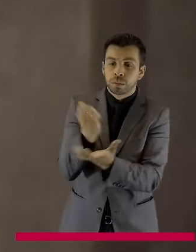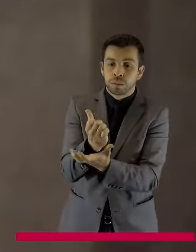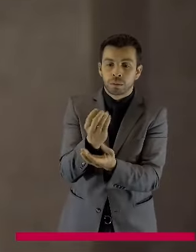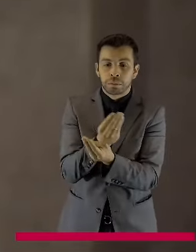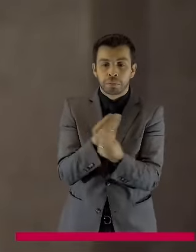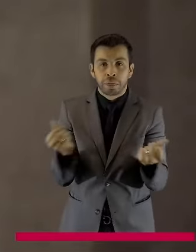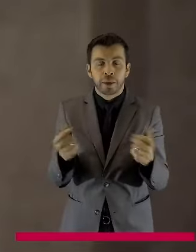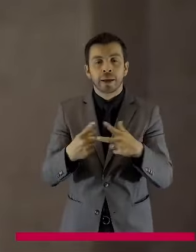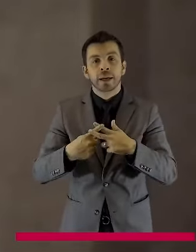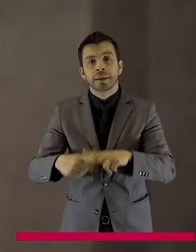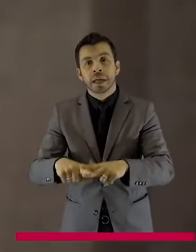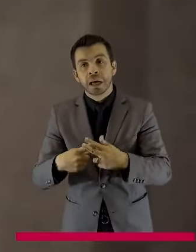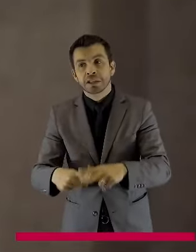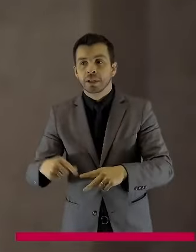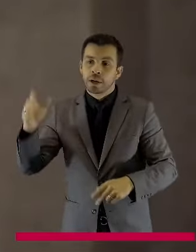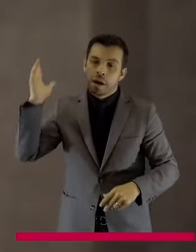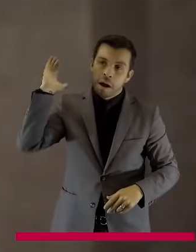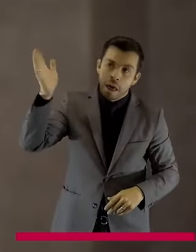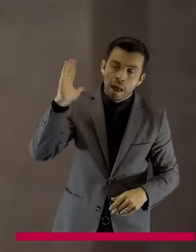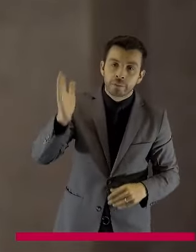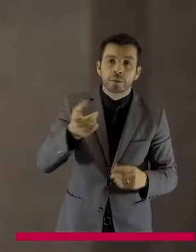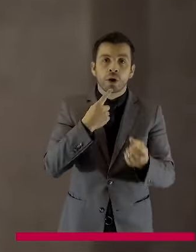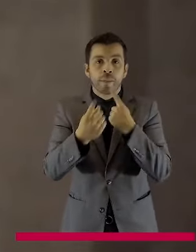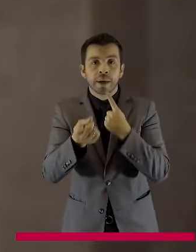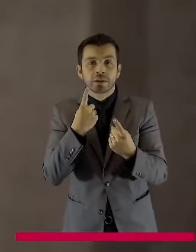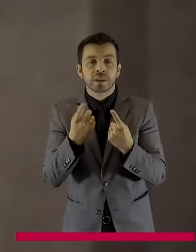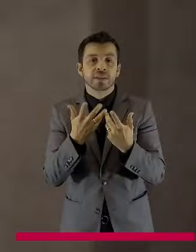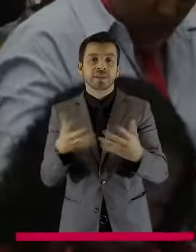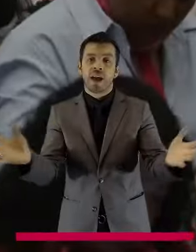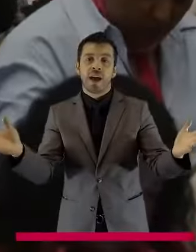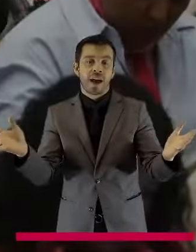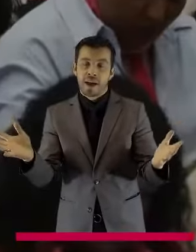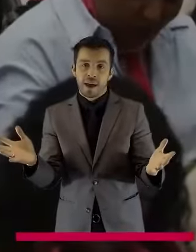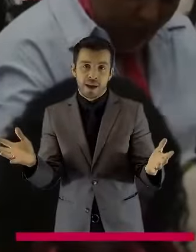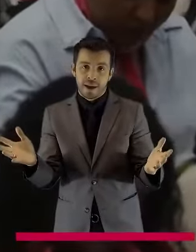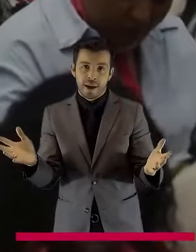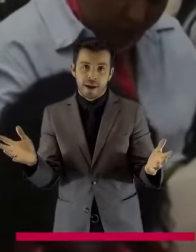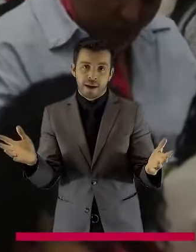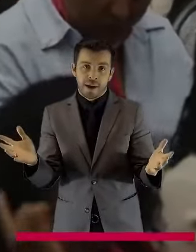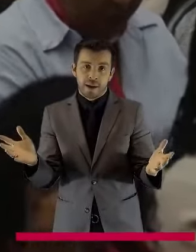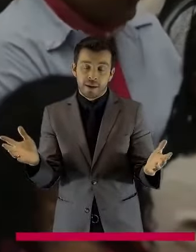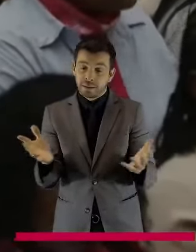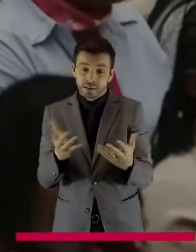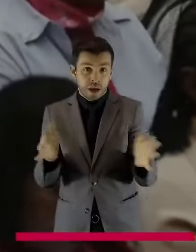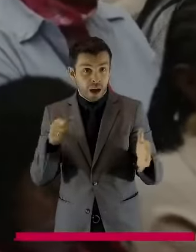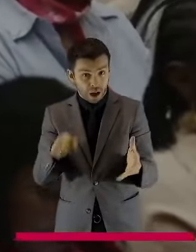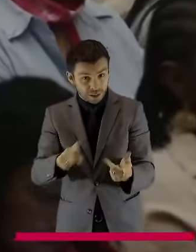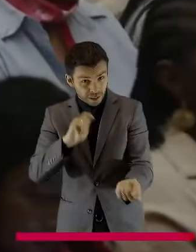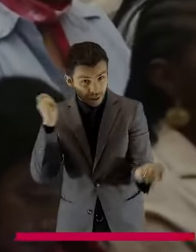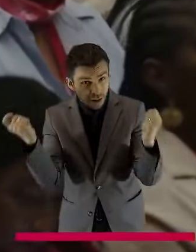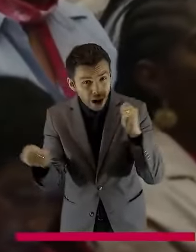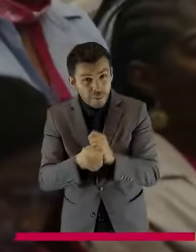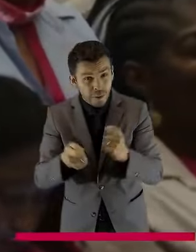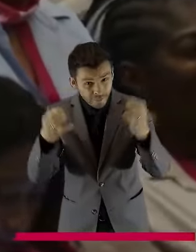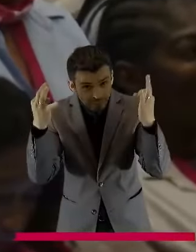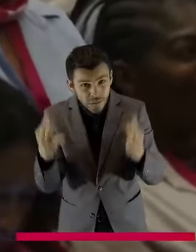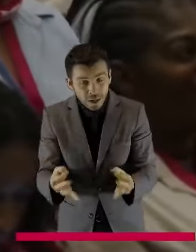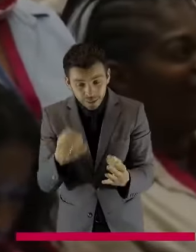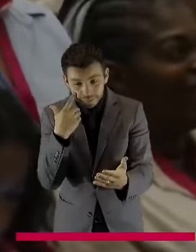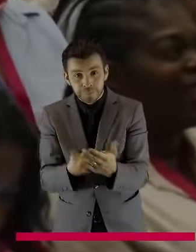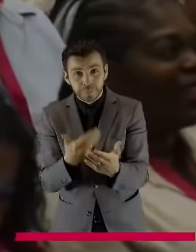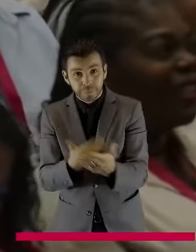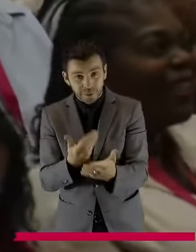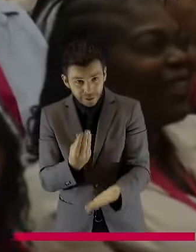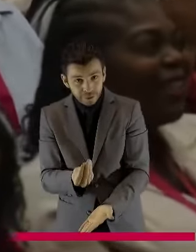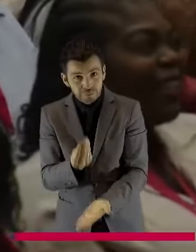talleres y charlitas y conversaciones que no transforman ni garantizan